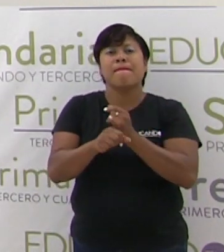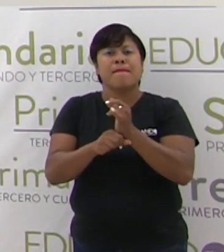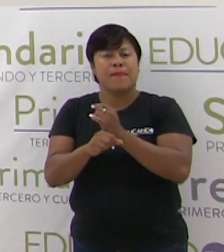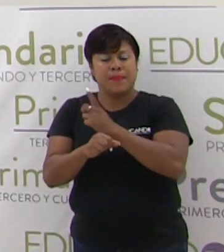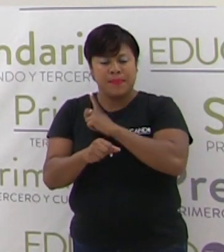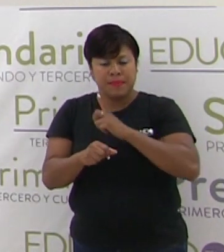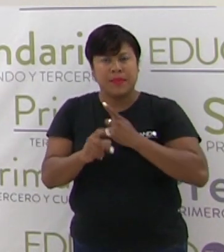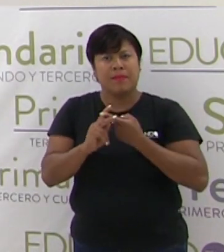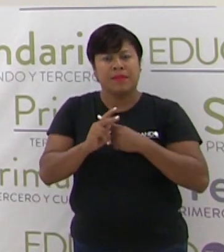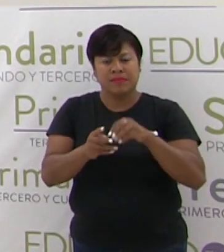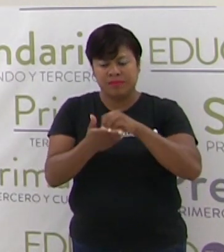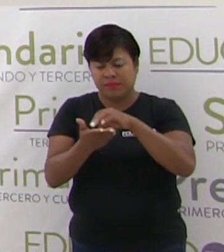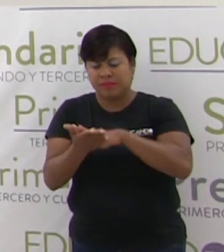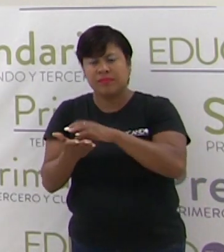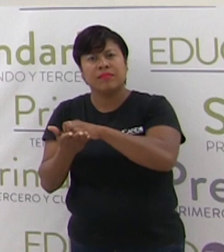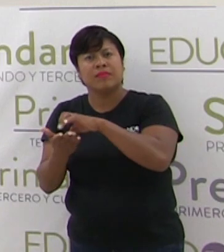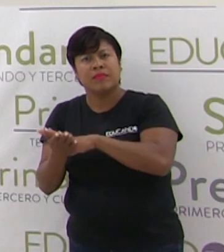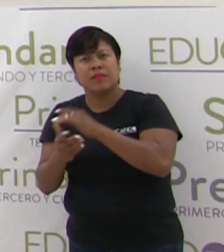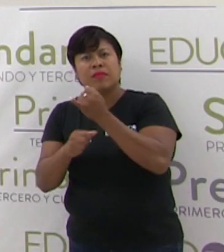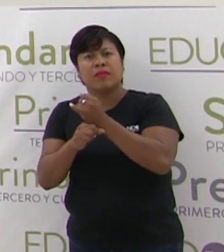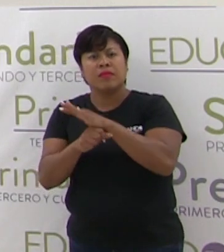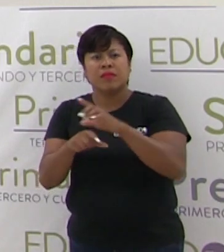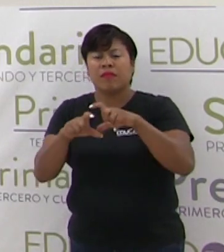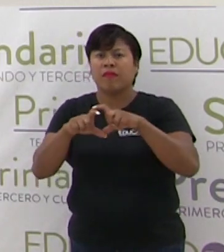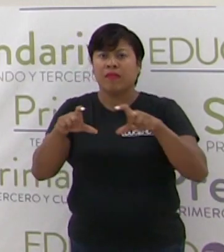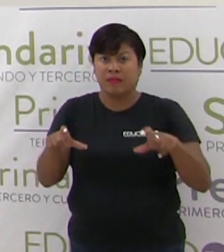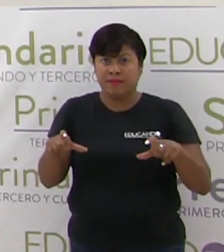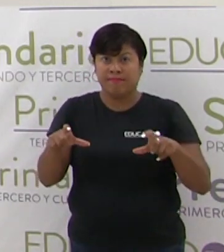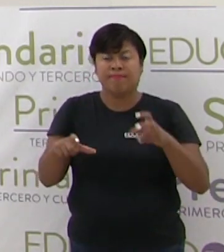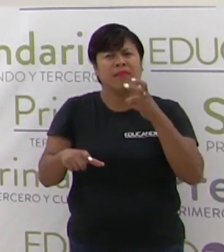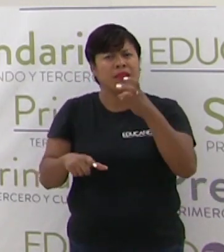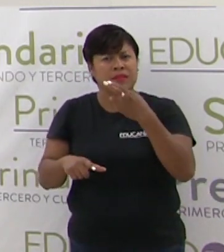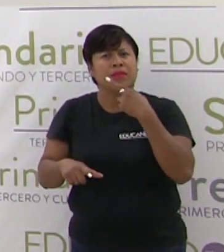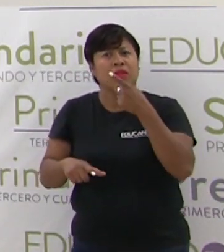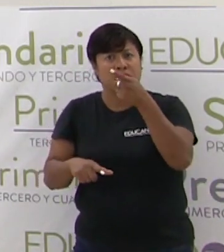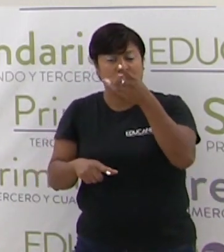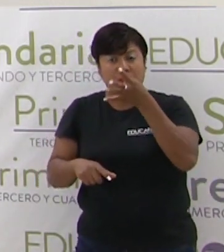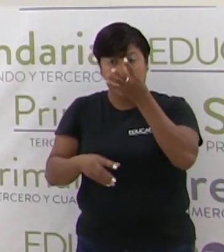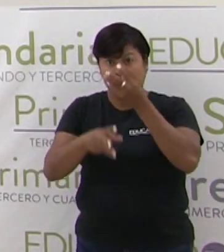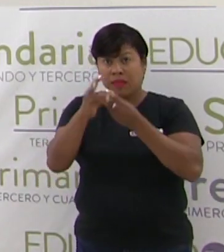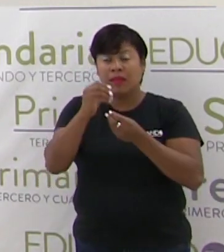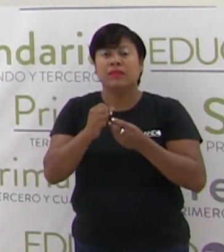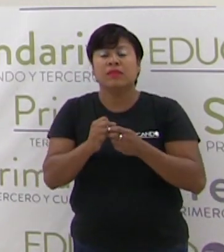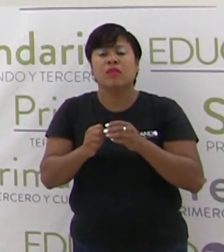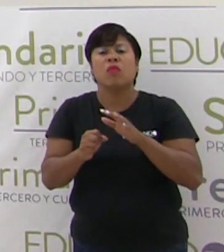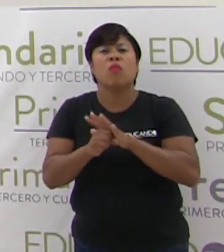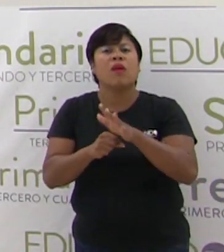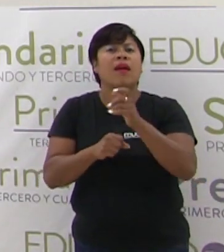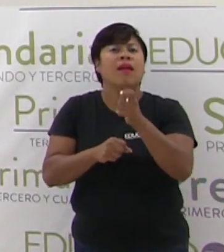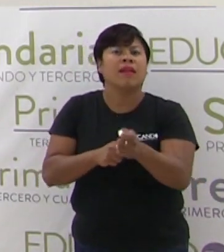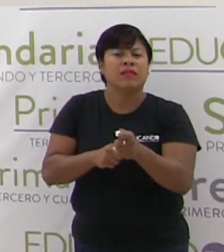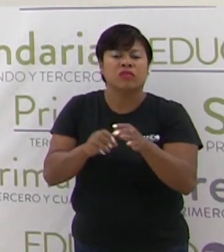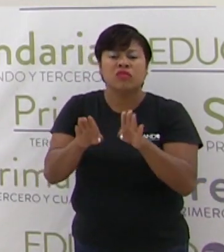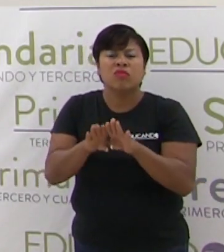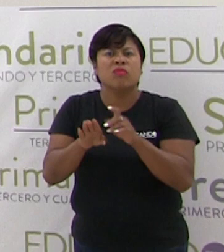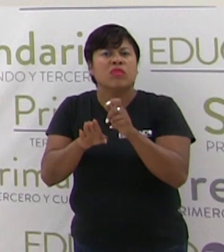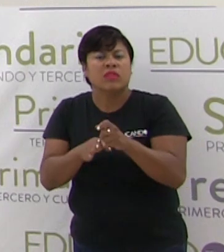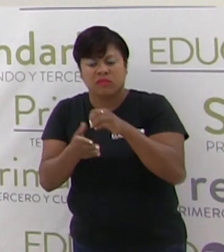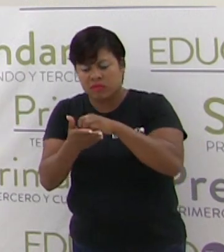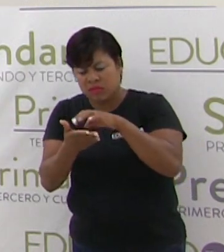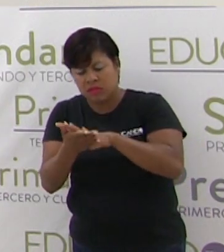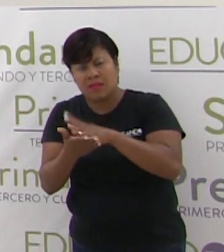uno que empezar registrando la información en las fichas. Entonces, es mejor que aprendan ahora cuáles son y cómo se registra la